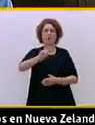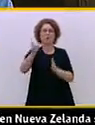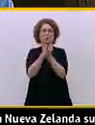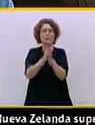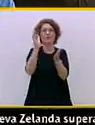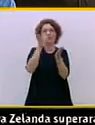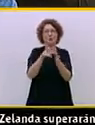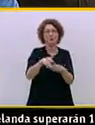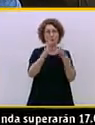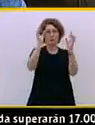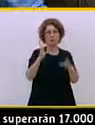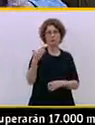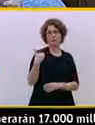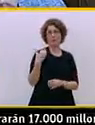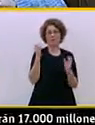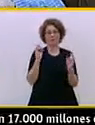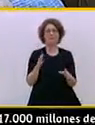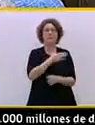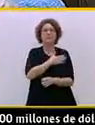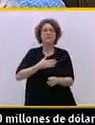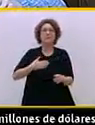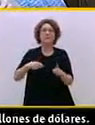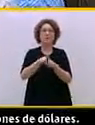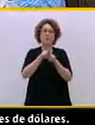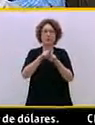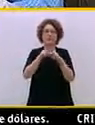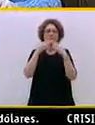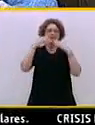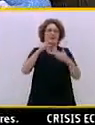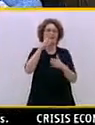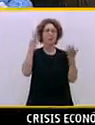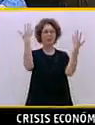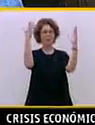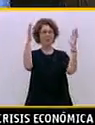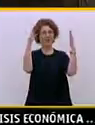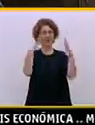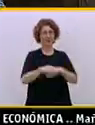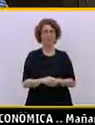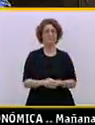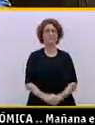lo mismo, este aplauso que agradezco más que sinceramente y que resulta francamente emocionante. Gracias.